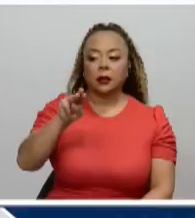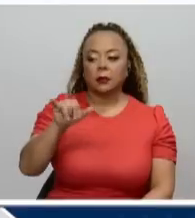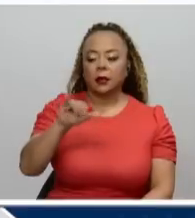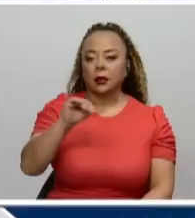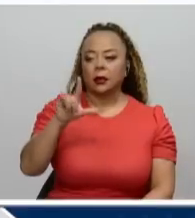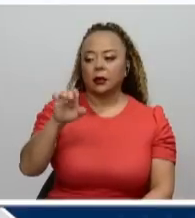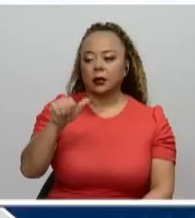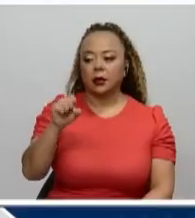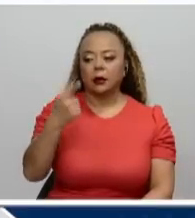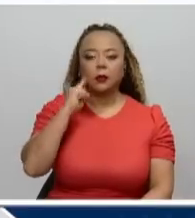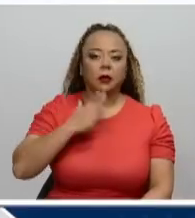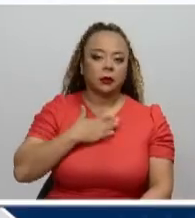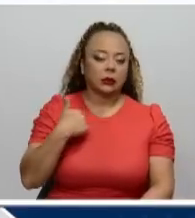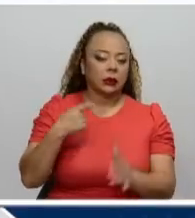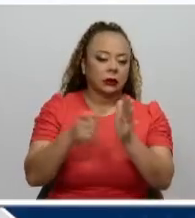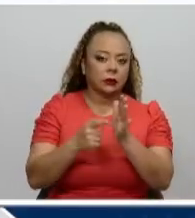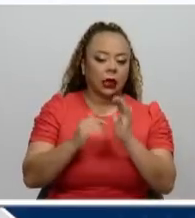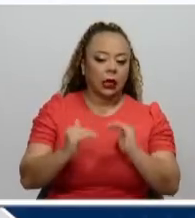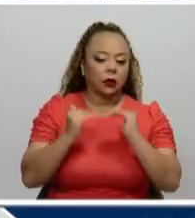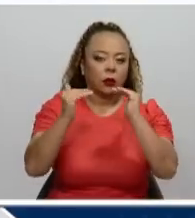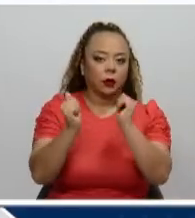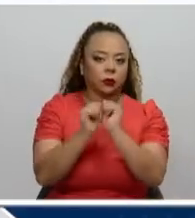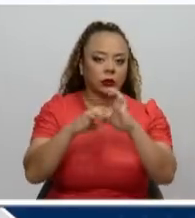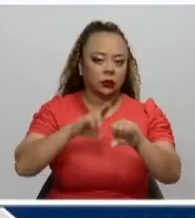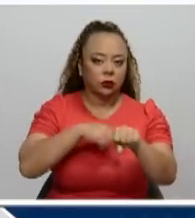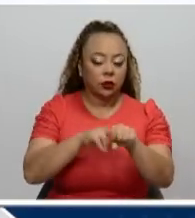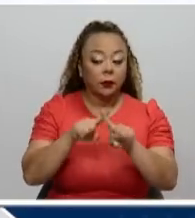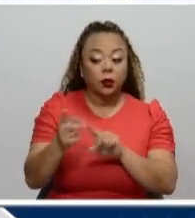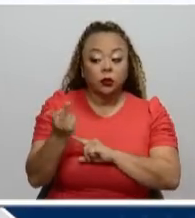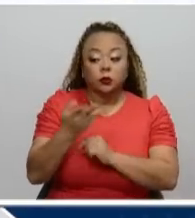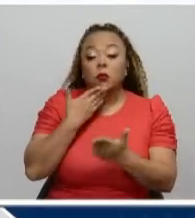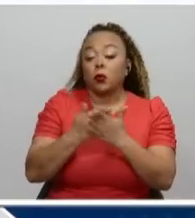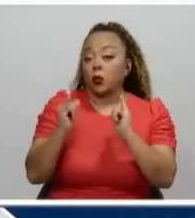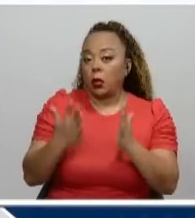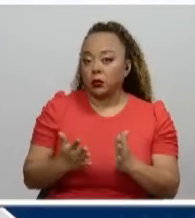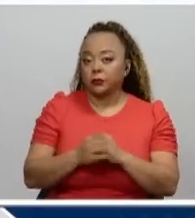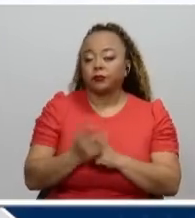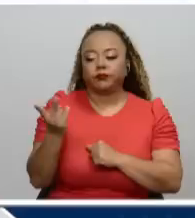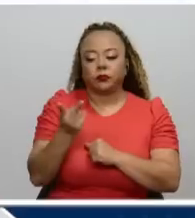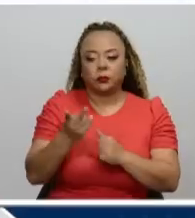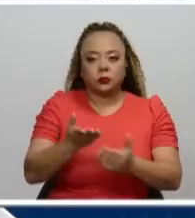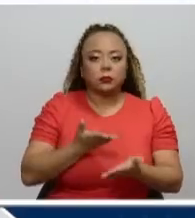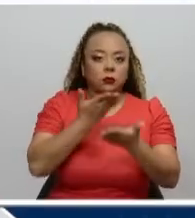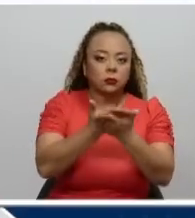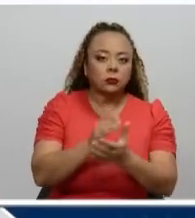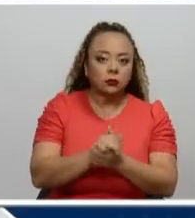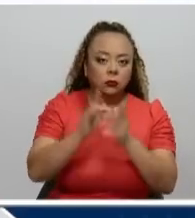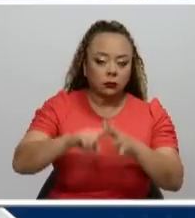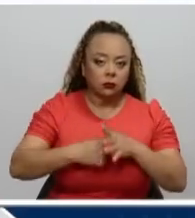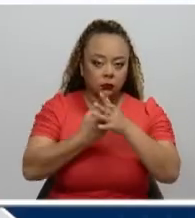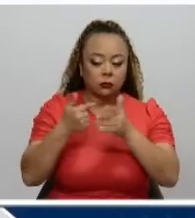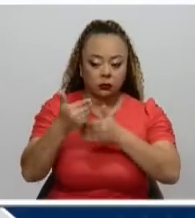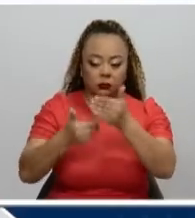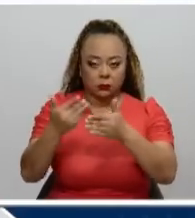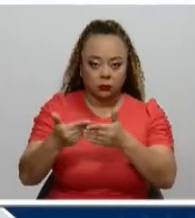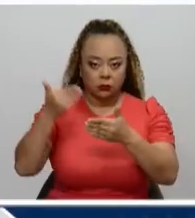a mi gusto han tenido una deuda enorme con selección porque talentosos son o sea son dos muy buenos jugadores de hecho fueron La Apuesta de arranque del proceso